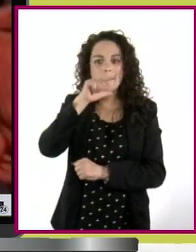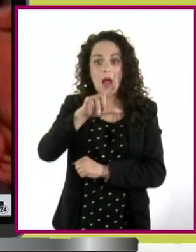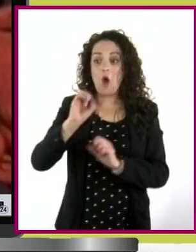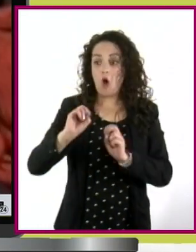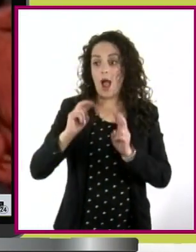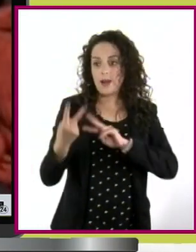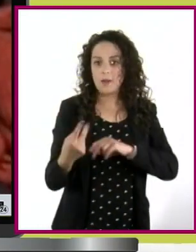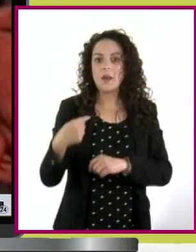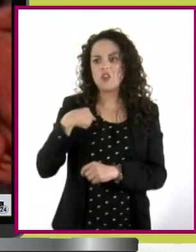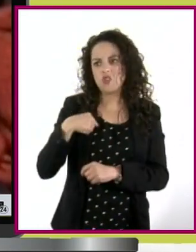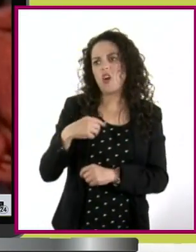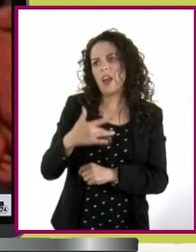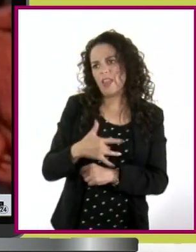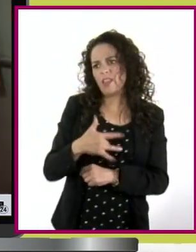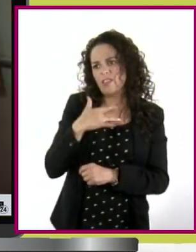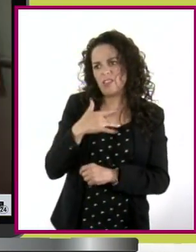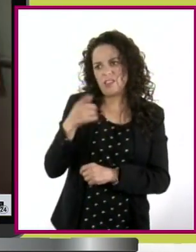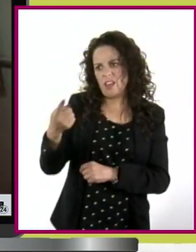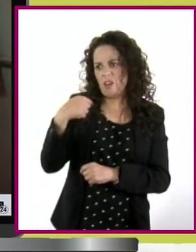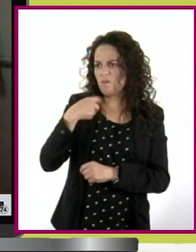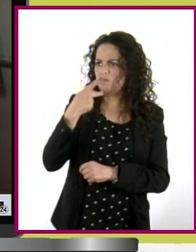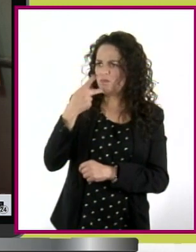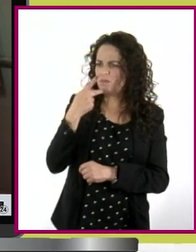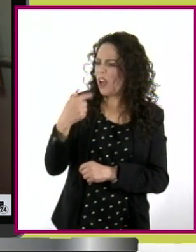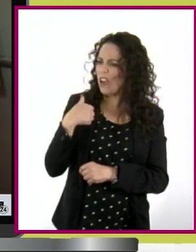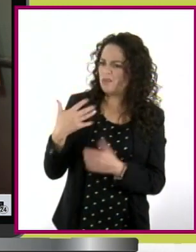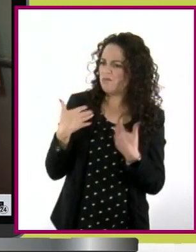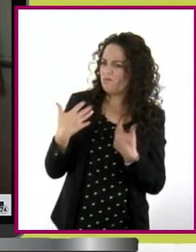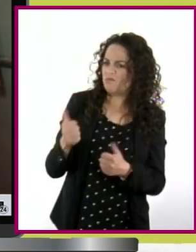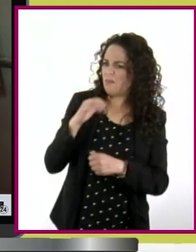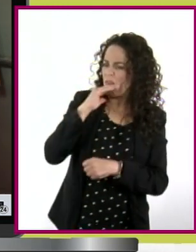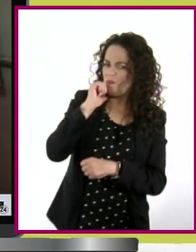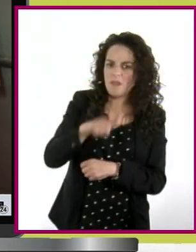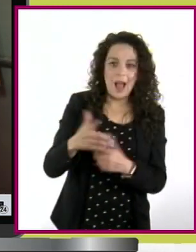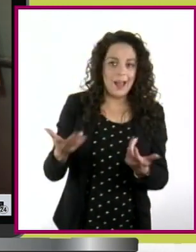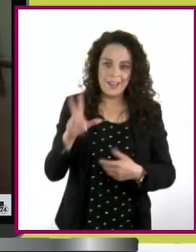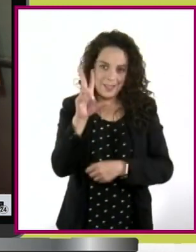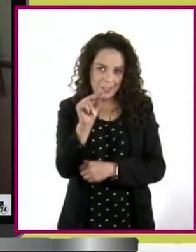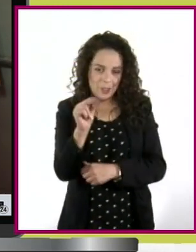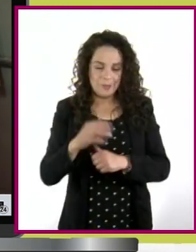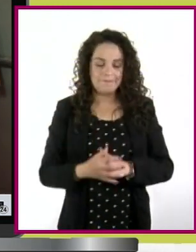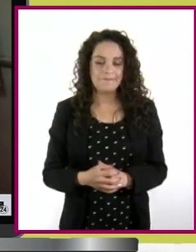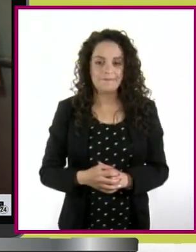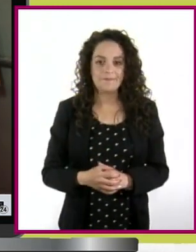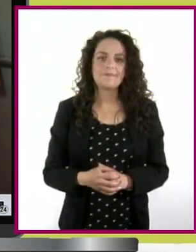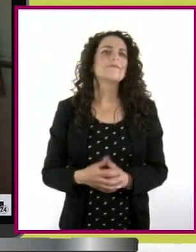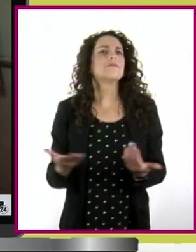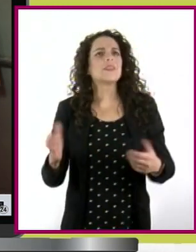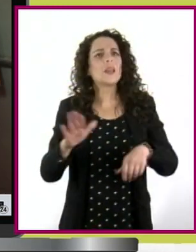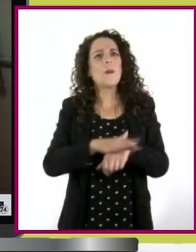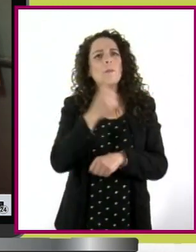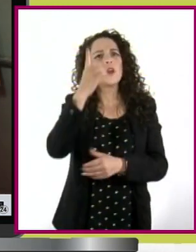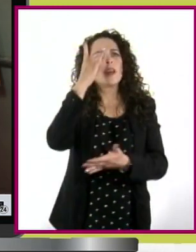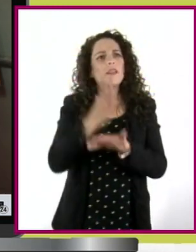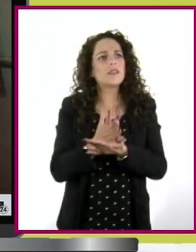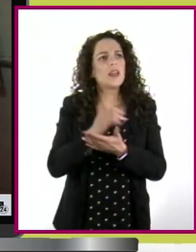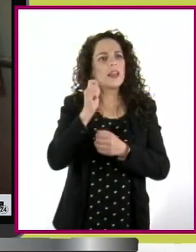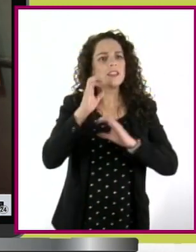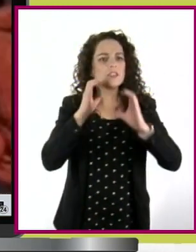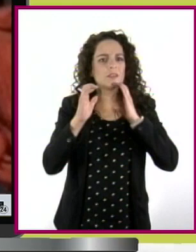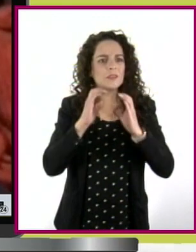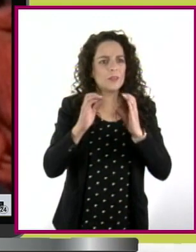mal lo que nos quieren decir. Oye, ¿y por qué algo aparentemente tan sencillo como comunicarnos se nos